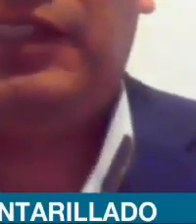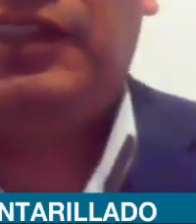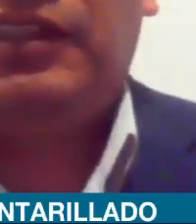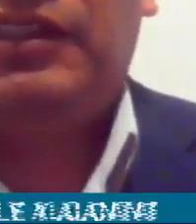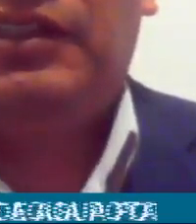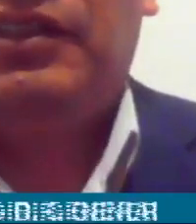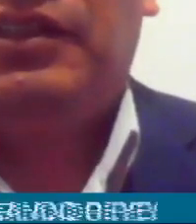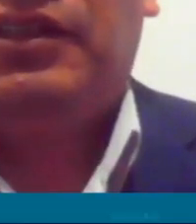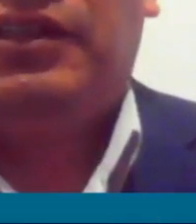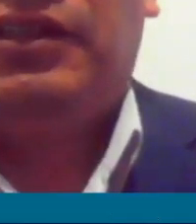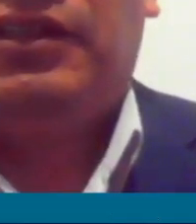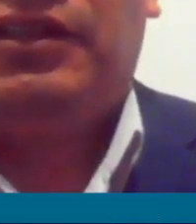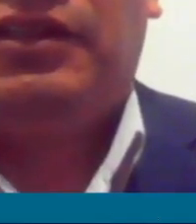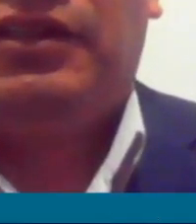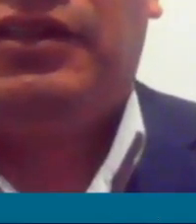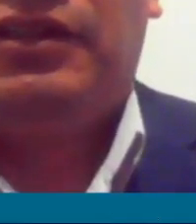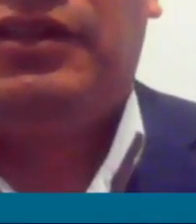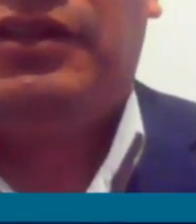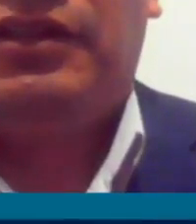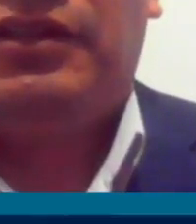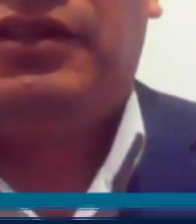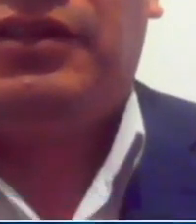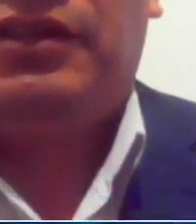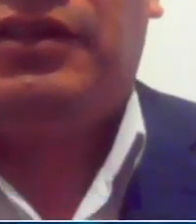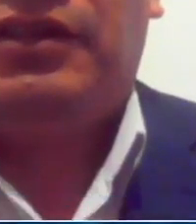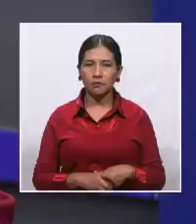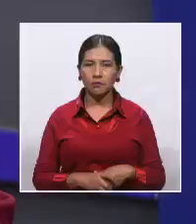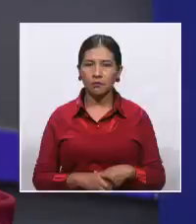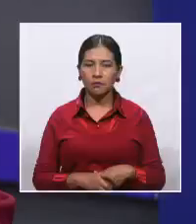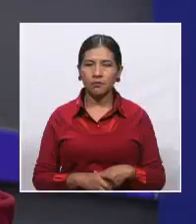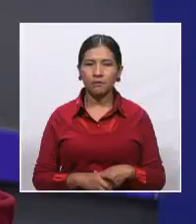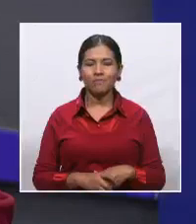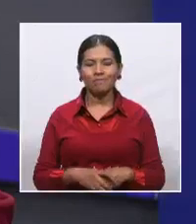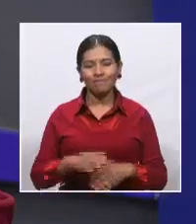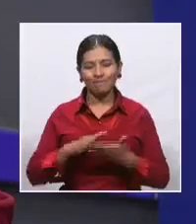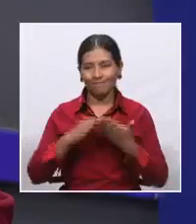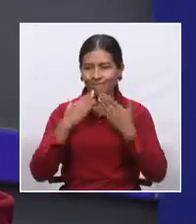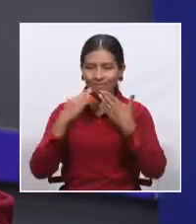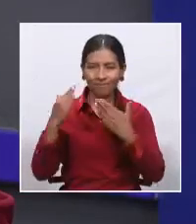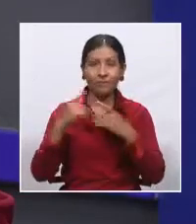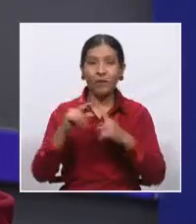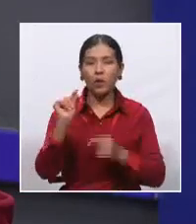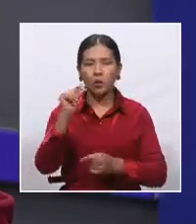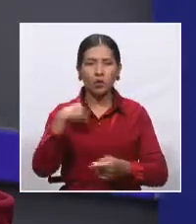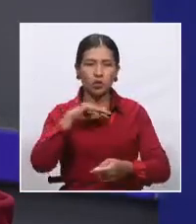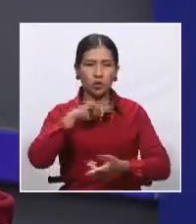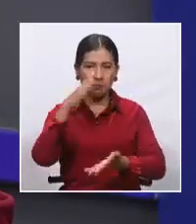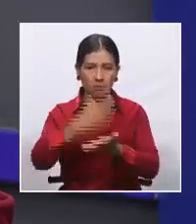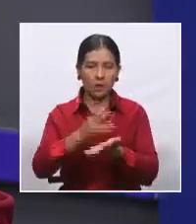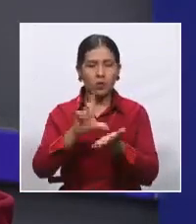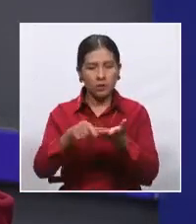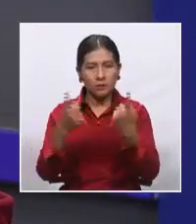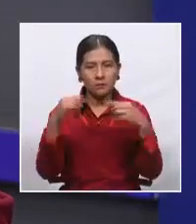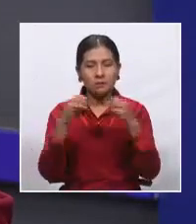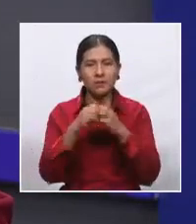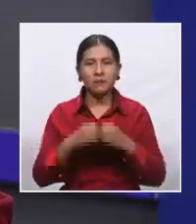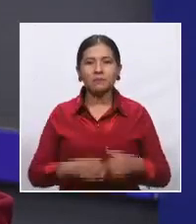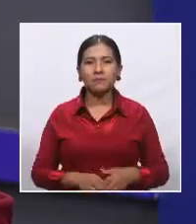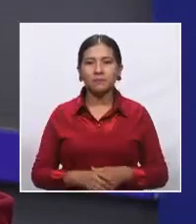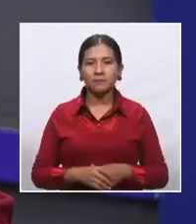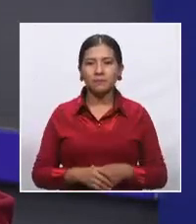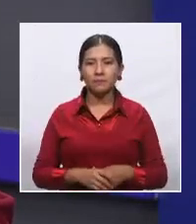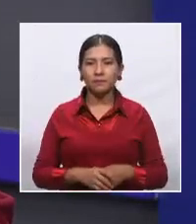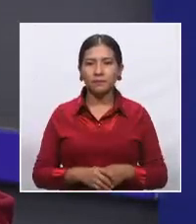a ustedes. Bien, buenas noches. Es momento de que nosotros marquemos una breve pausa aquí en Primer Plano. Enseguida retornamos con más.